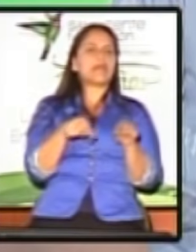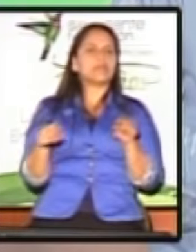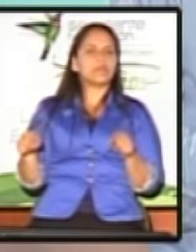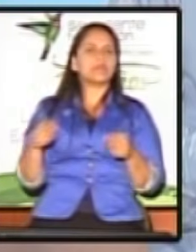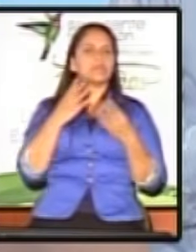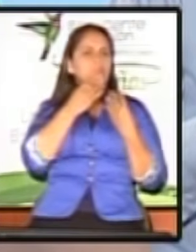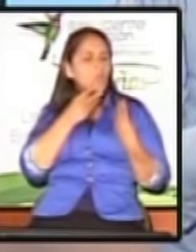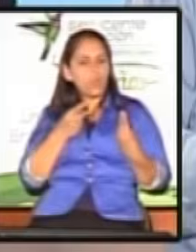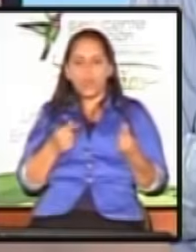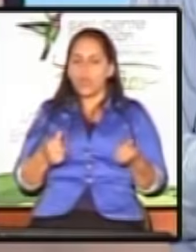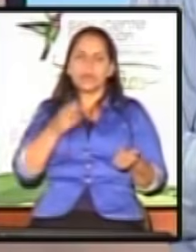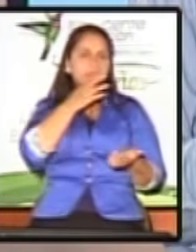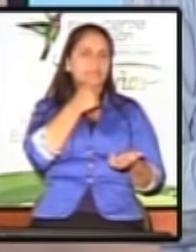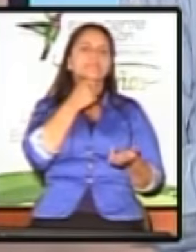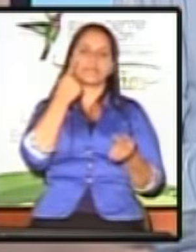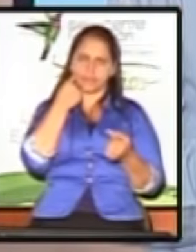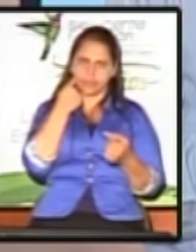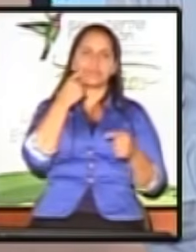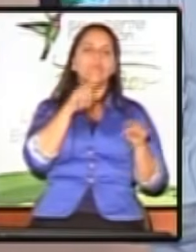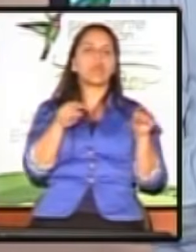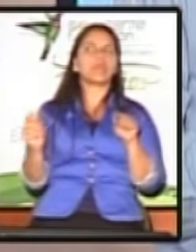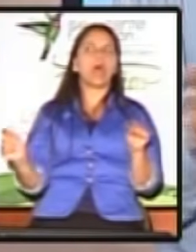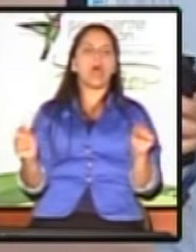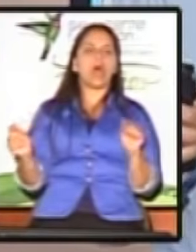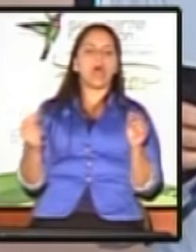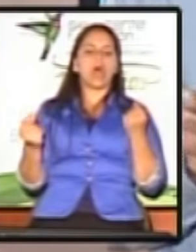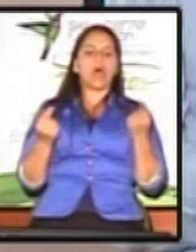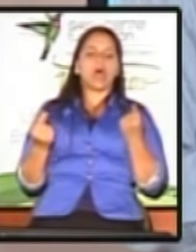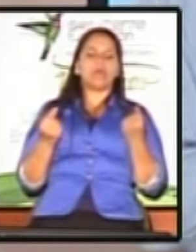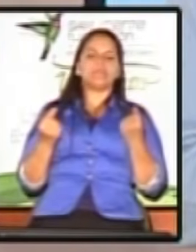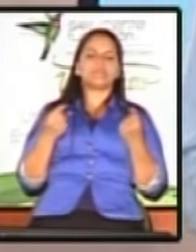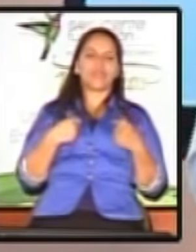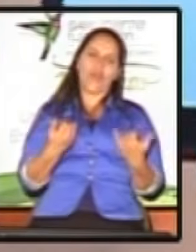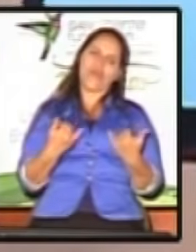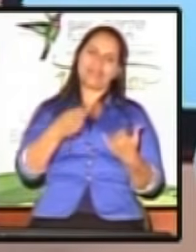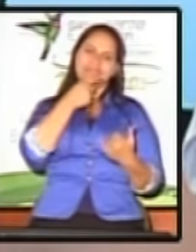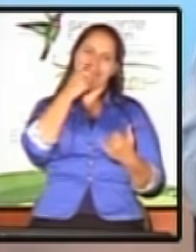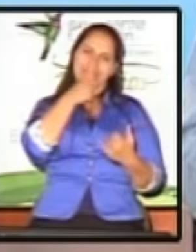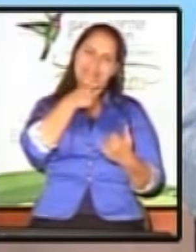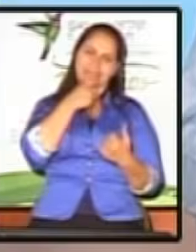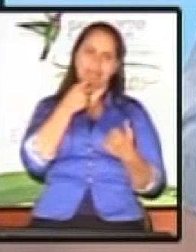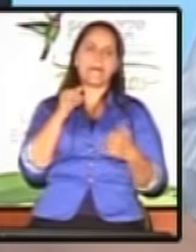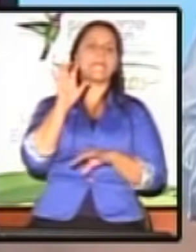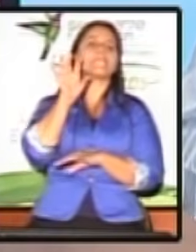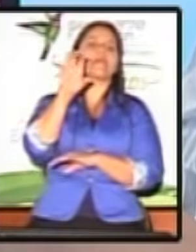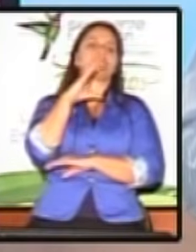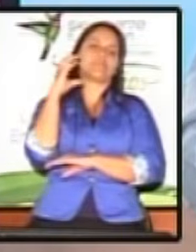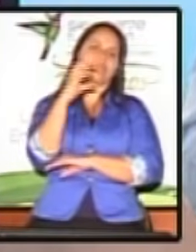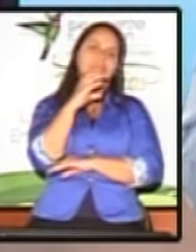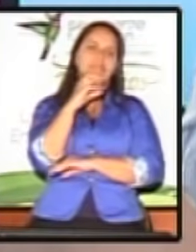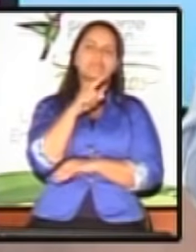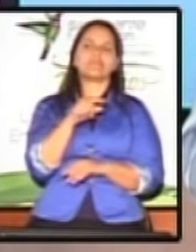desafortunados coincidencias que llegan a hacer las personas. Yo digo jocosamente que en este país todos tenemos, por el hecho de